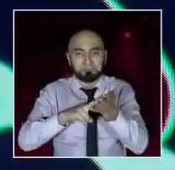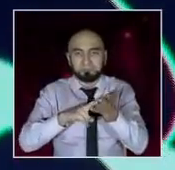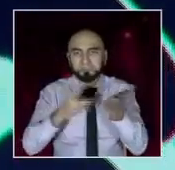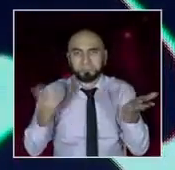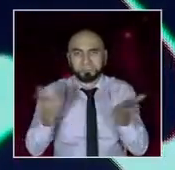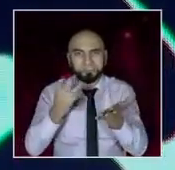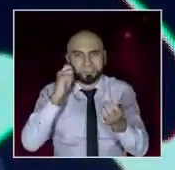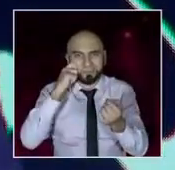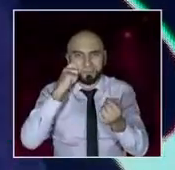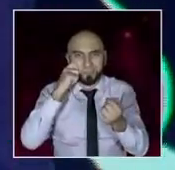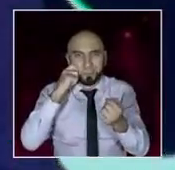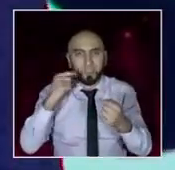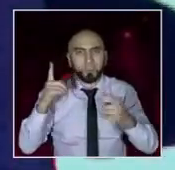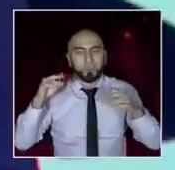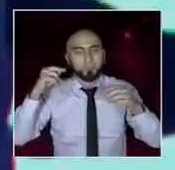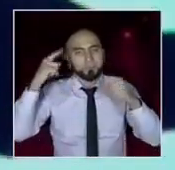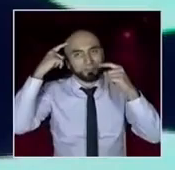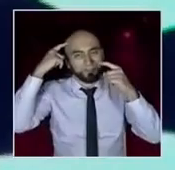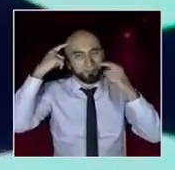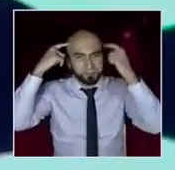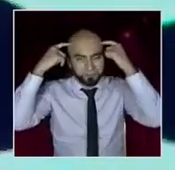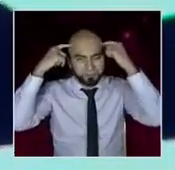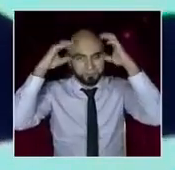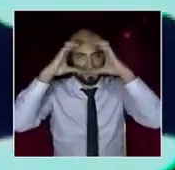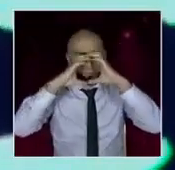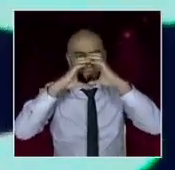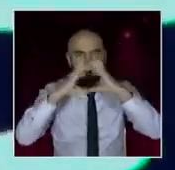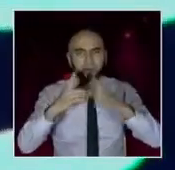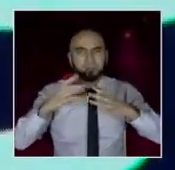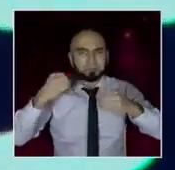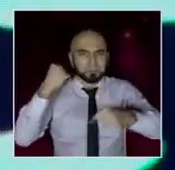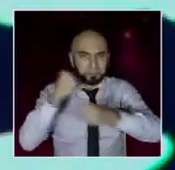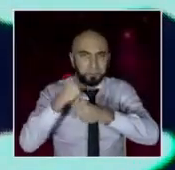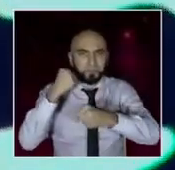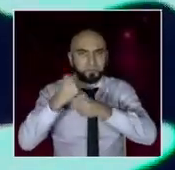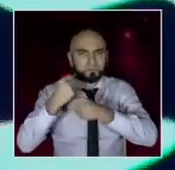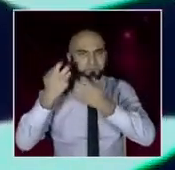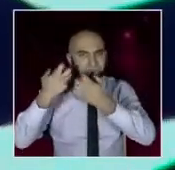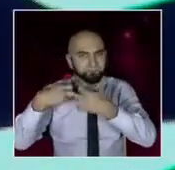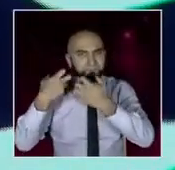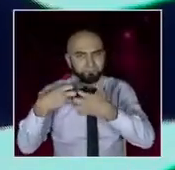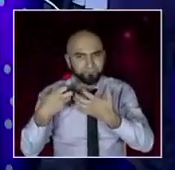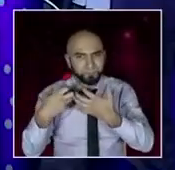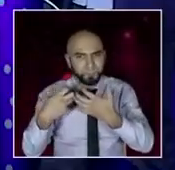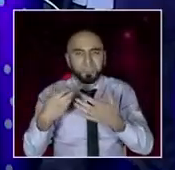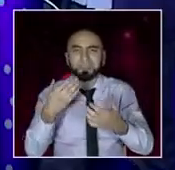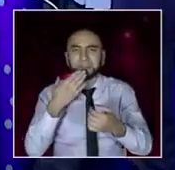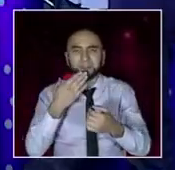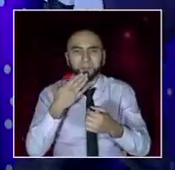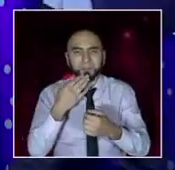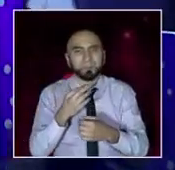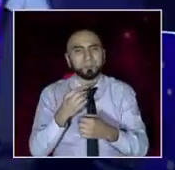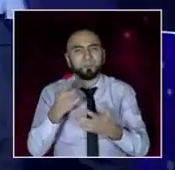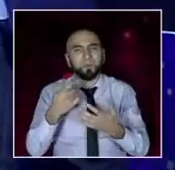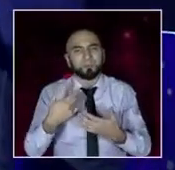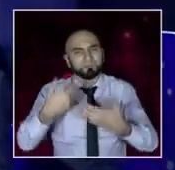los esfuerzos continuos del cerebro de anticipar. Y también aplica al ser, la experiencia de